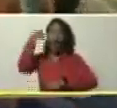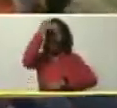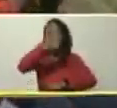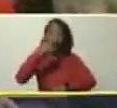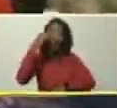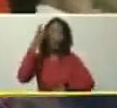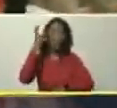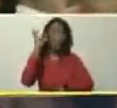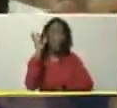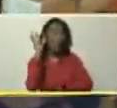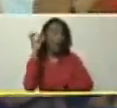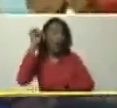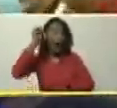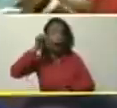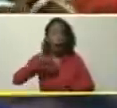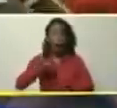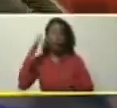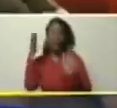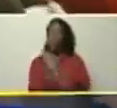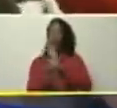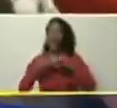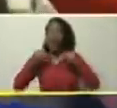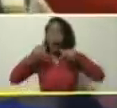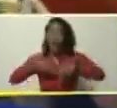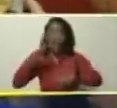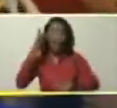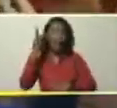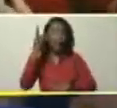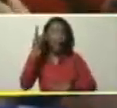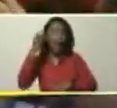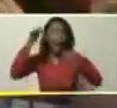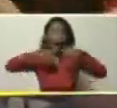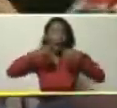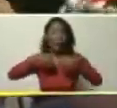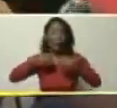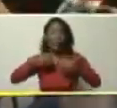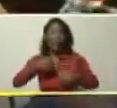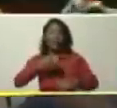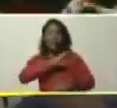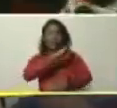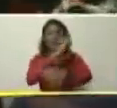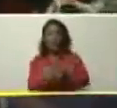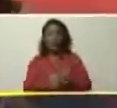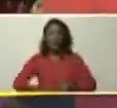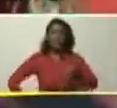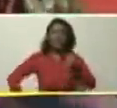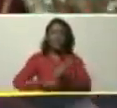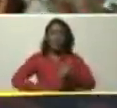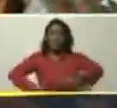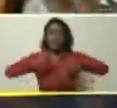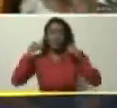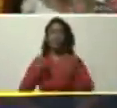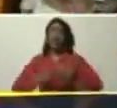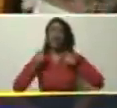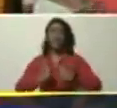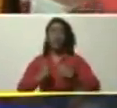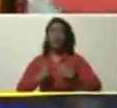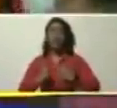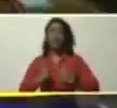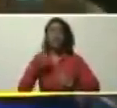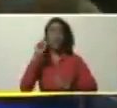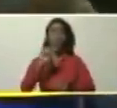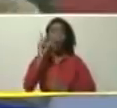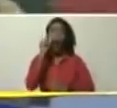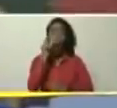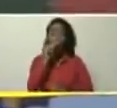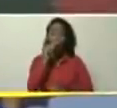mujeres, sobre todo de estas mujeres guerreras y corajudas, y también de estos